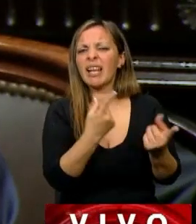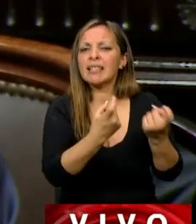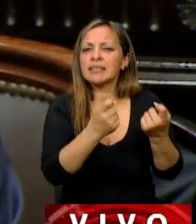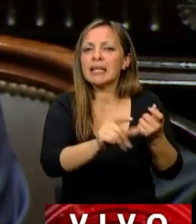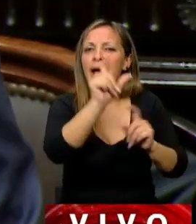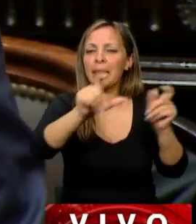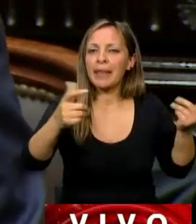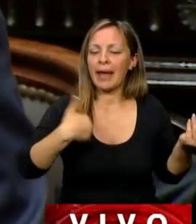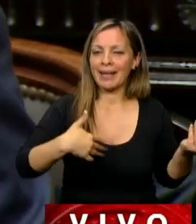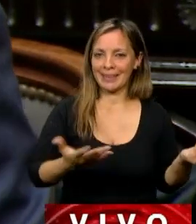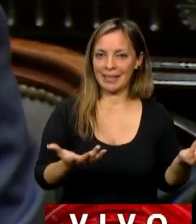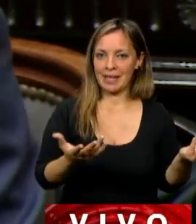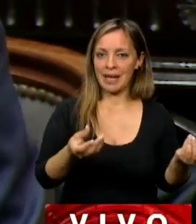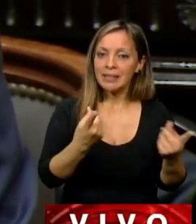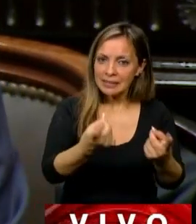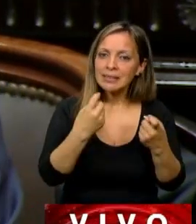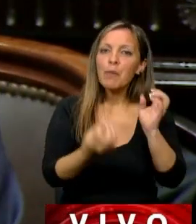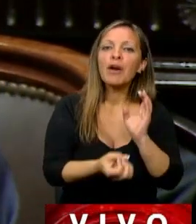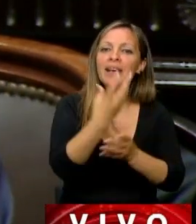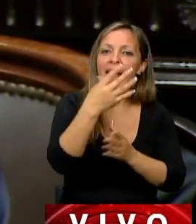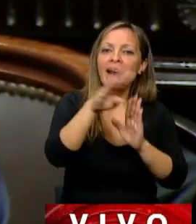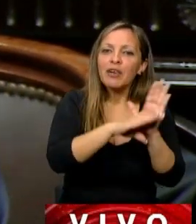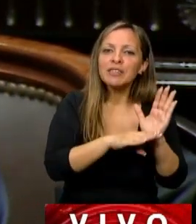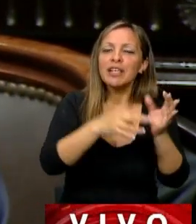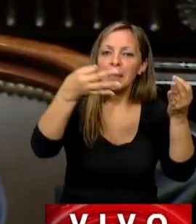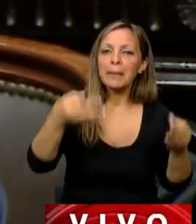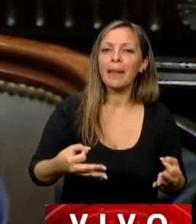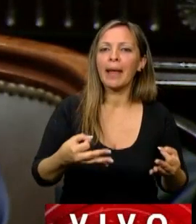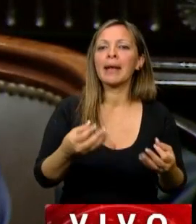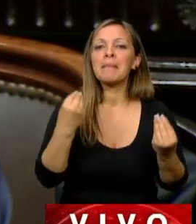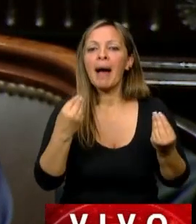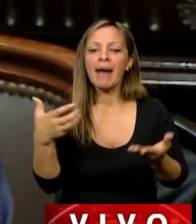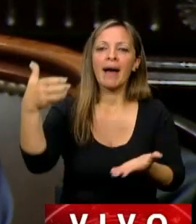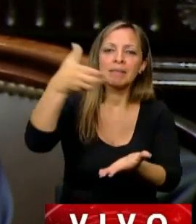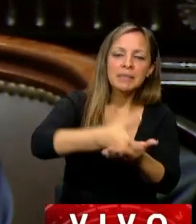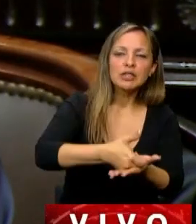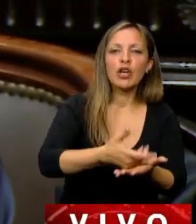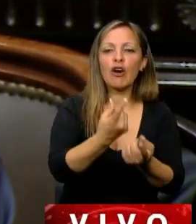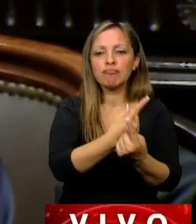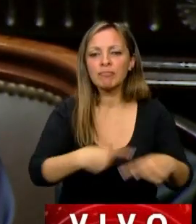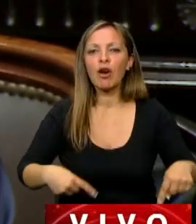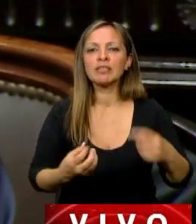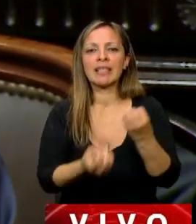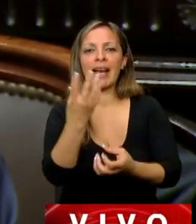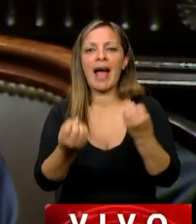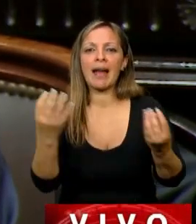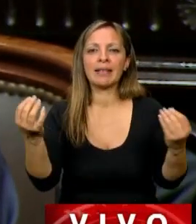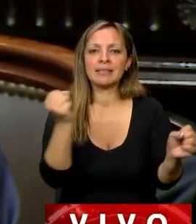que tiene la Argentina de crear condiciones efectivas para la erradicación de inversiones y la generación de